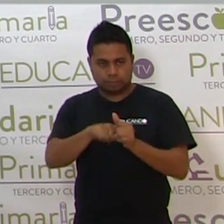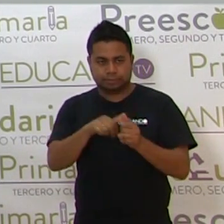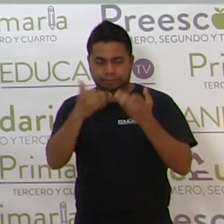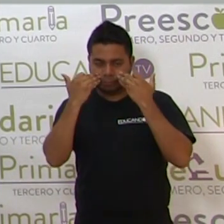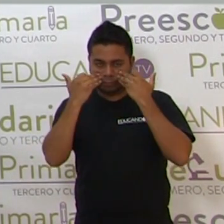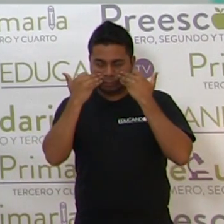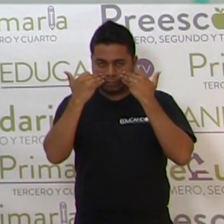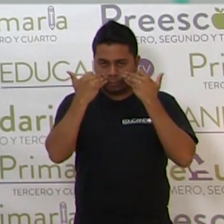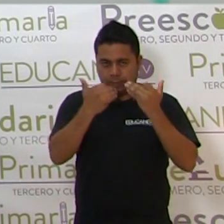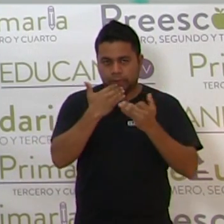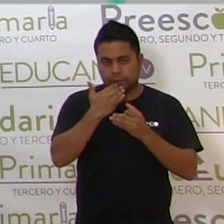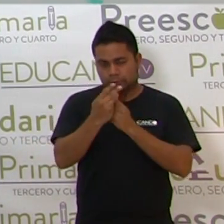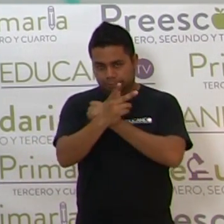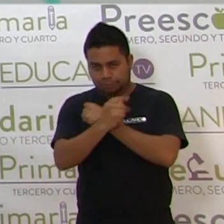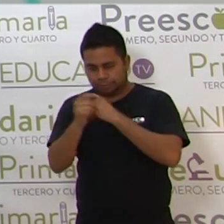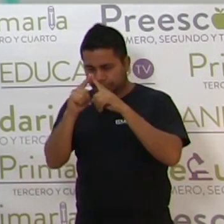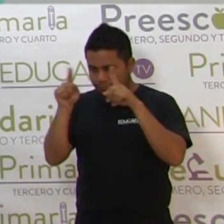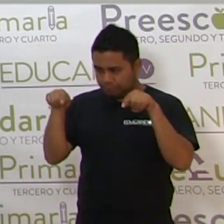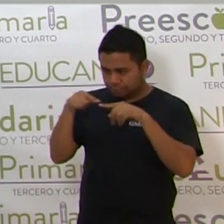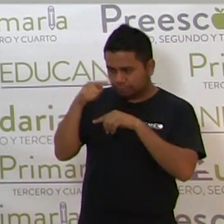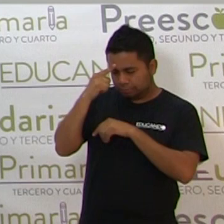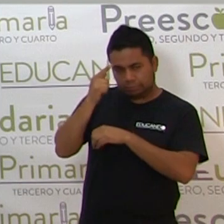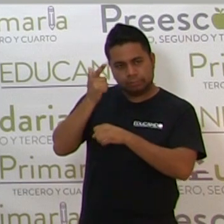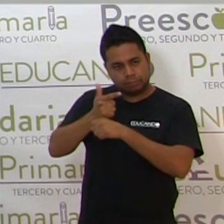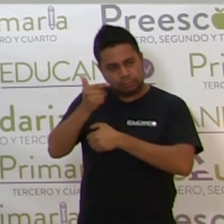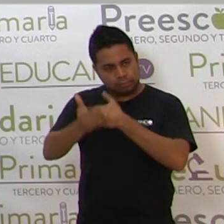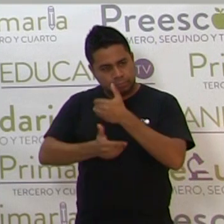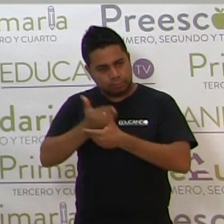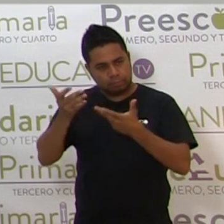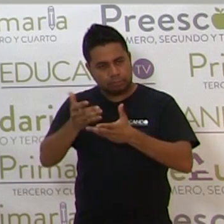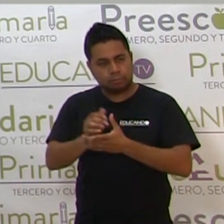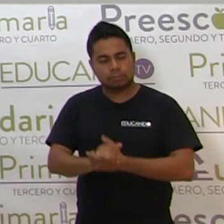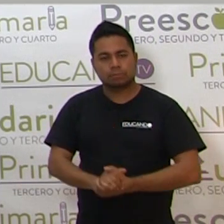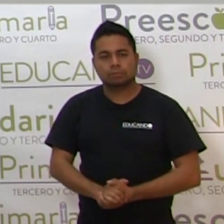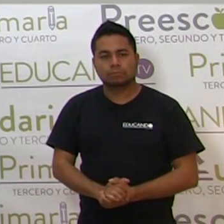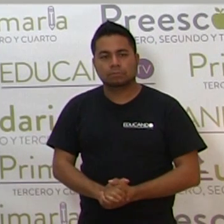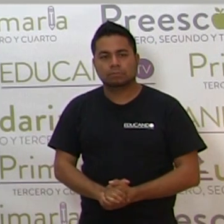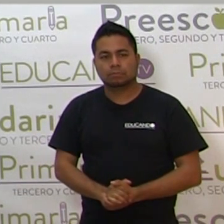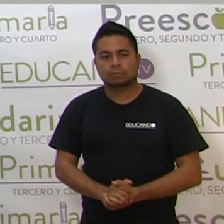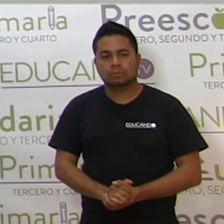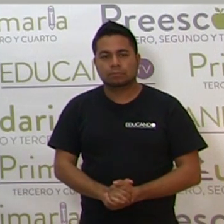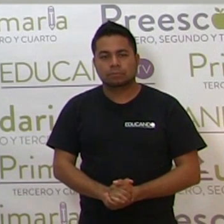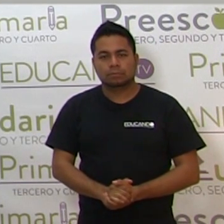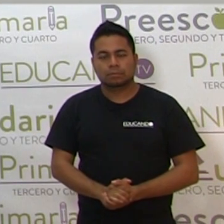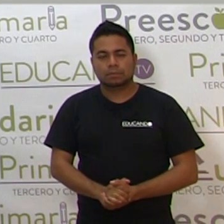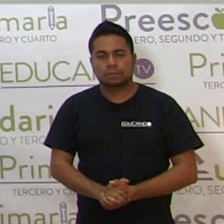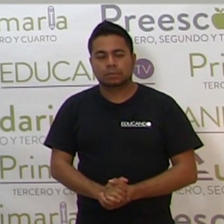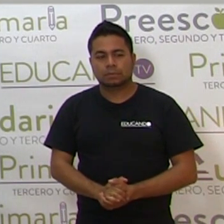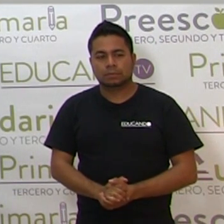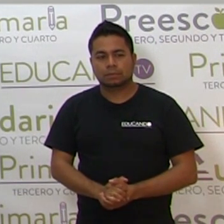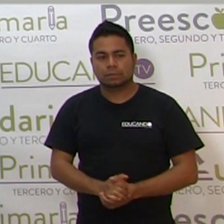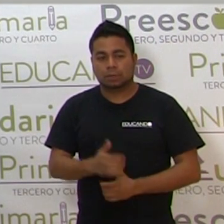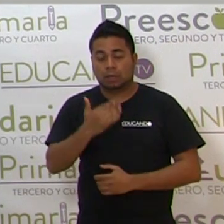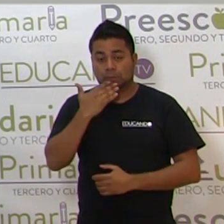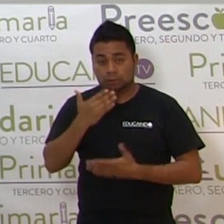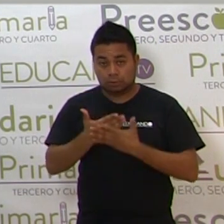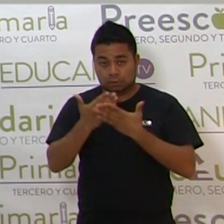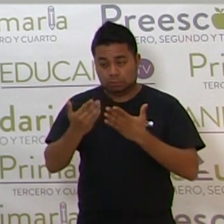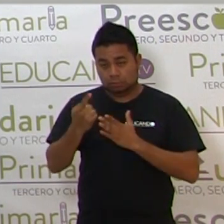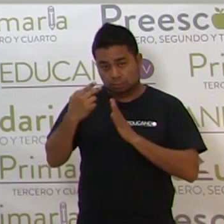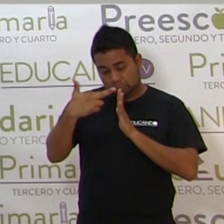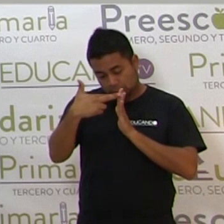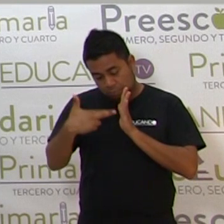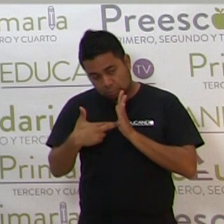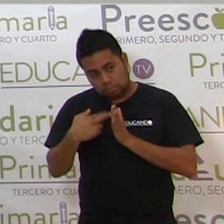Obsérvala muy bien en tu pantalla para que tú lo puedas ir realizando. Ahora, una de las reglas que tienes